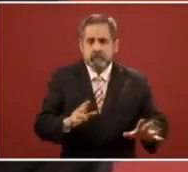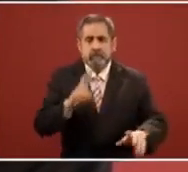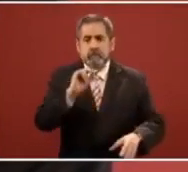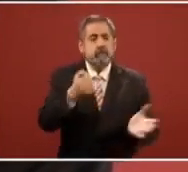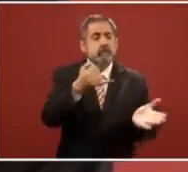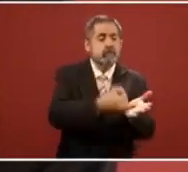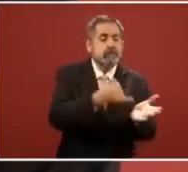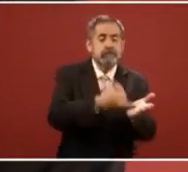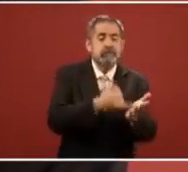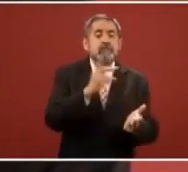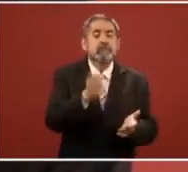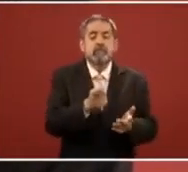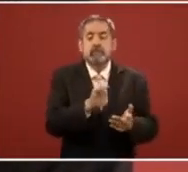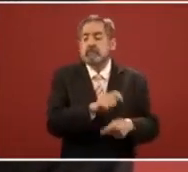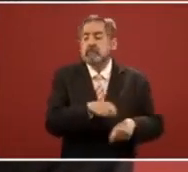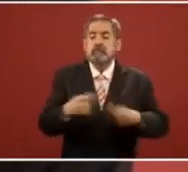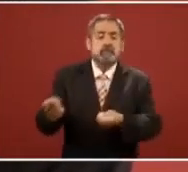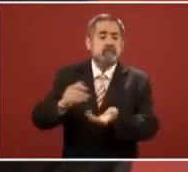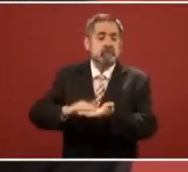son contribuciones.